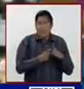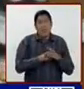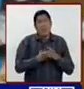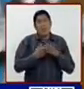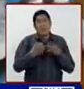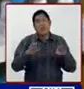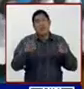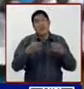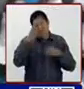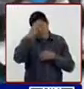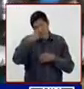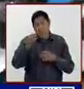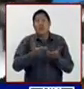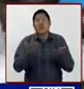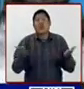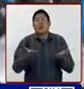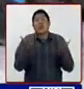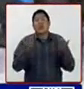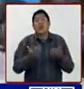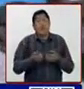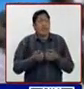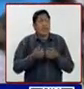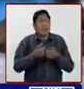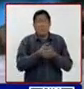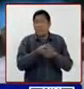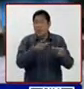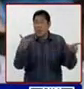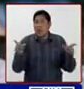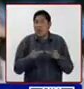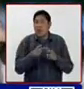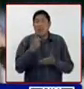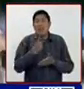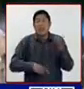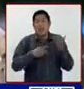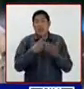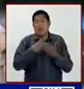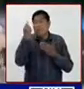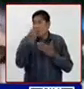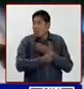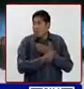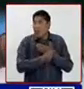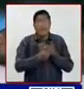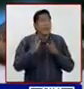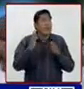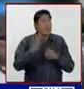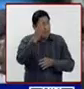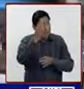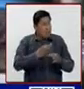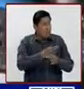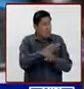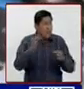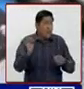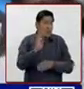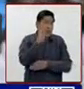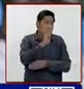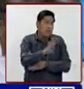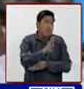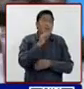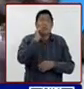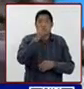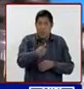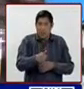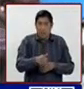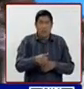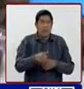empiece la fiesta para ellas. ¿Y dónde va a ser el local? ¿Qué tiene programado? Ya, el local, la misa va a ser a las 4, mañana en